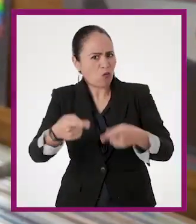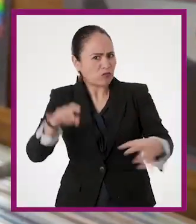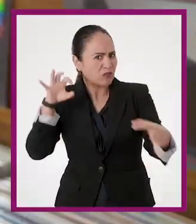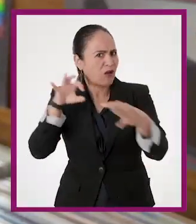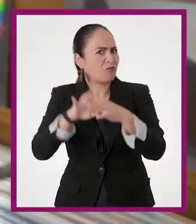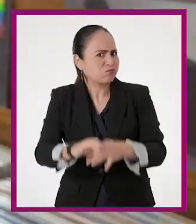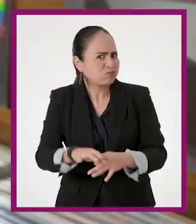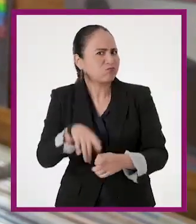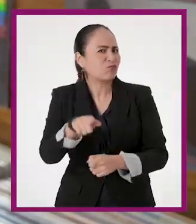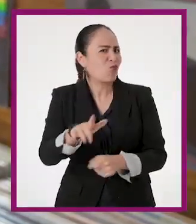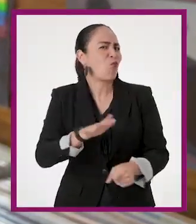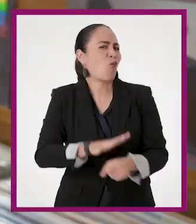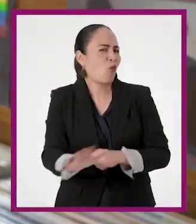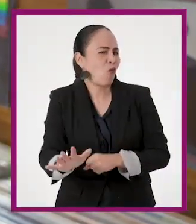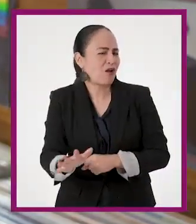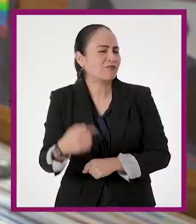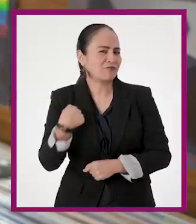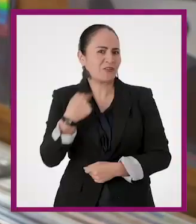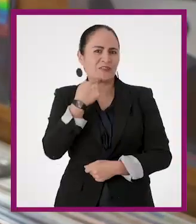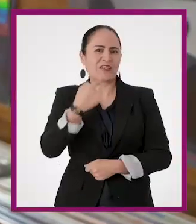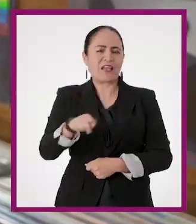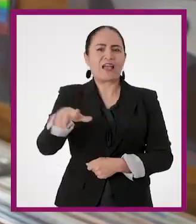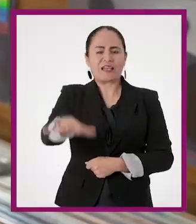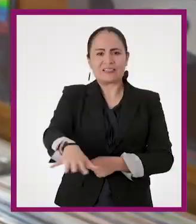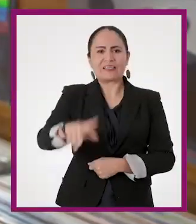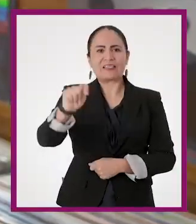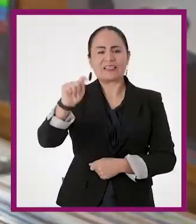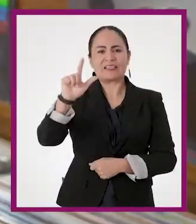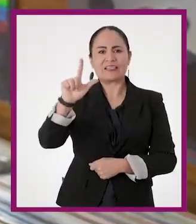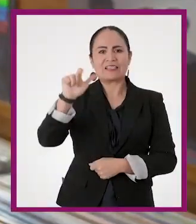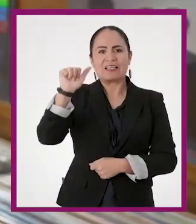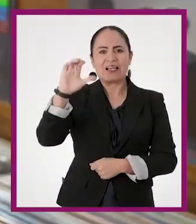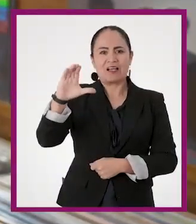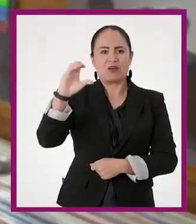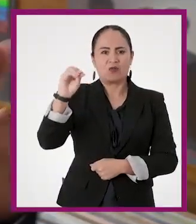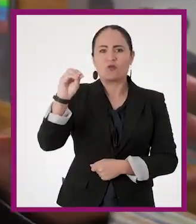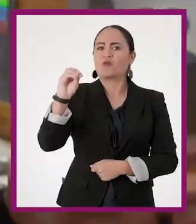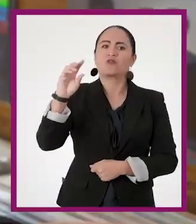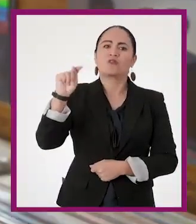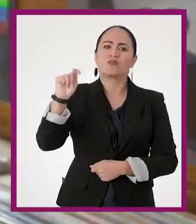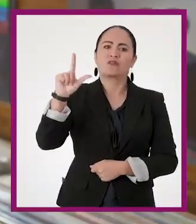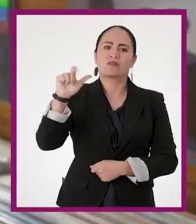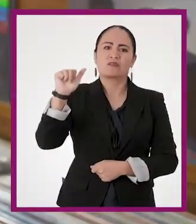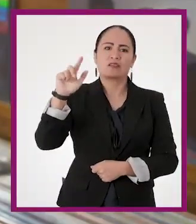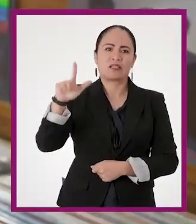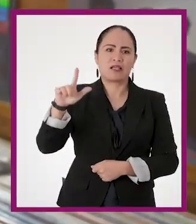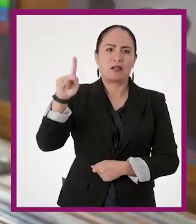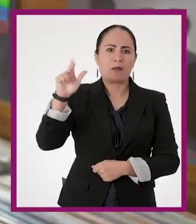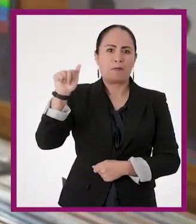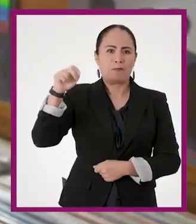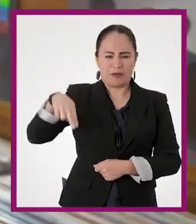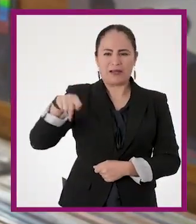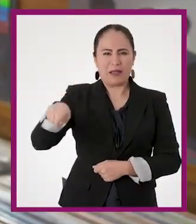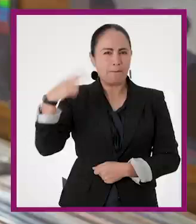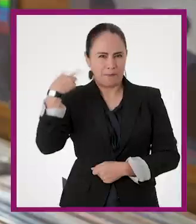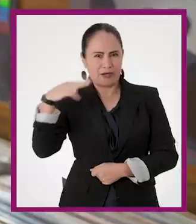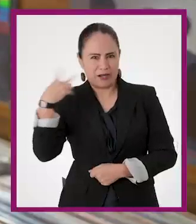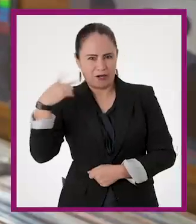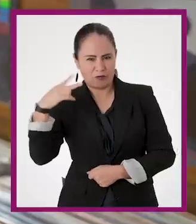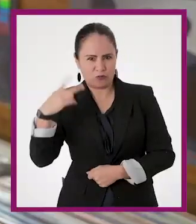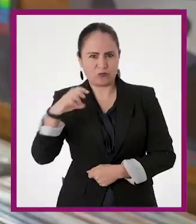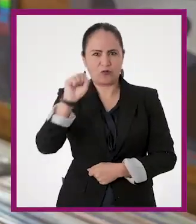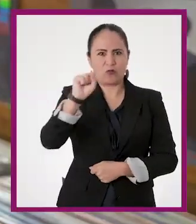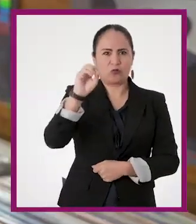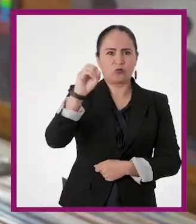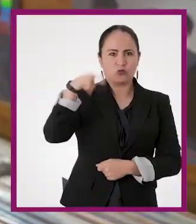suenan ustedes. Pero quisiera detenerme en Tlacotalpan, en particular en el son jarocho, que es uno de los más emblemáticos de nuestro país. Pero antes de